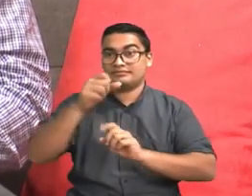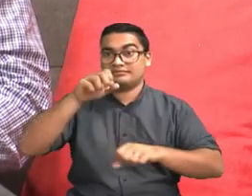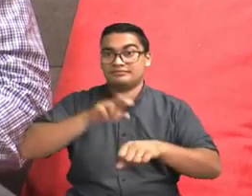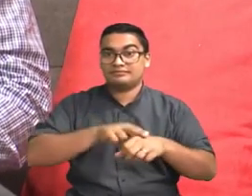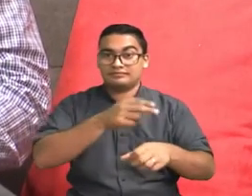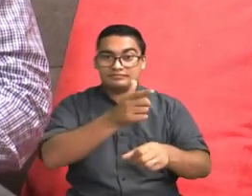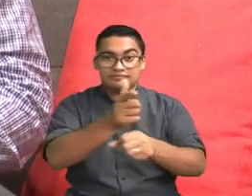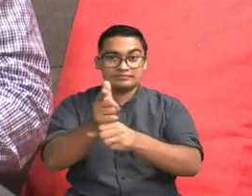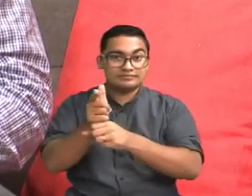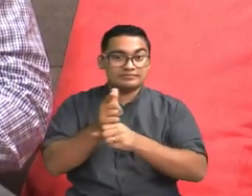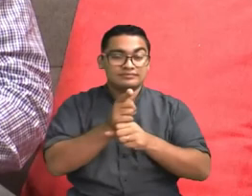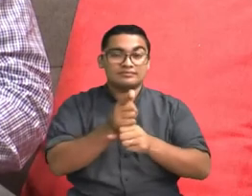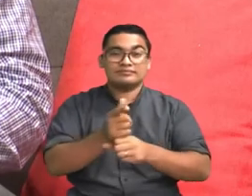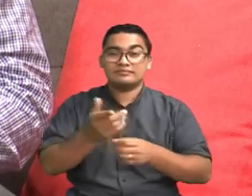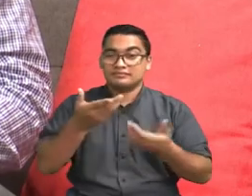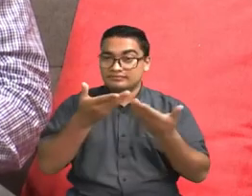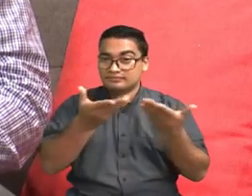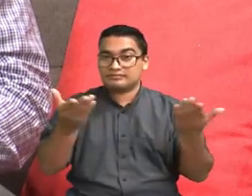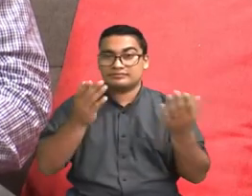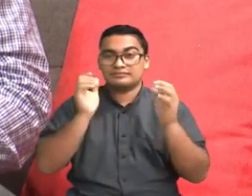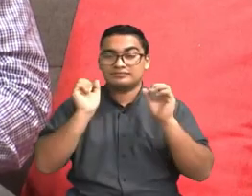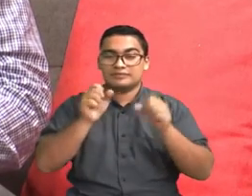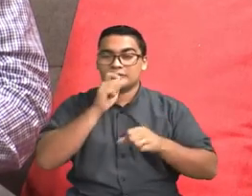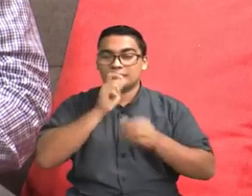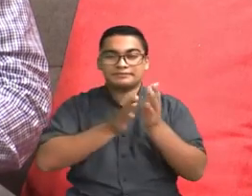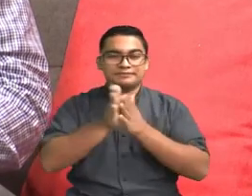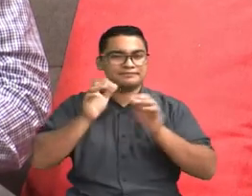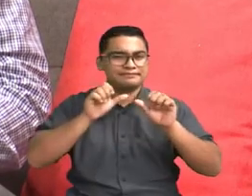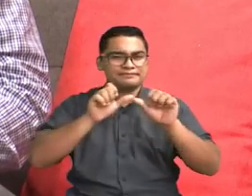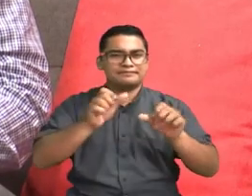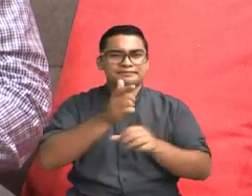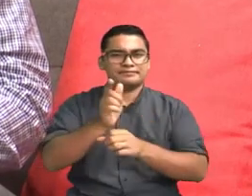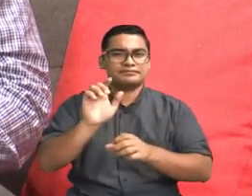de su programa desde el Parlamento, le invitamos a que se quede en fiel sintonía del canal